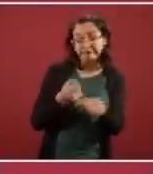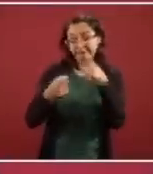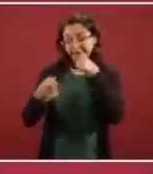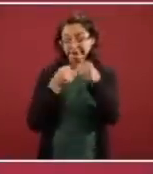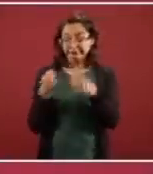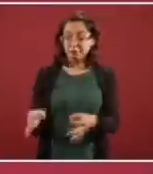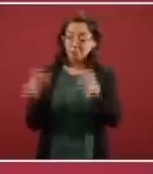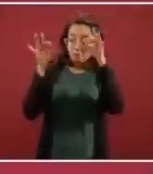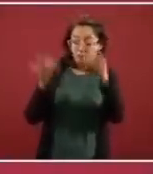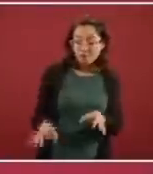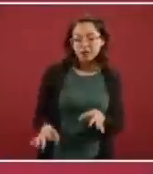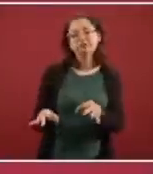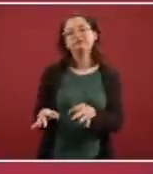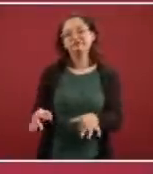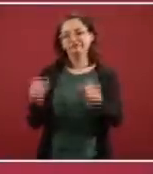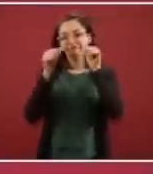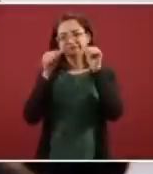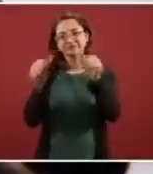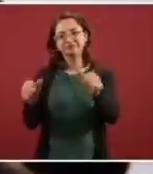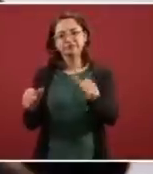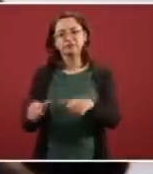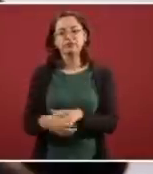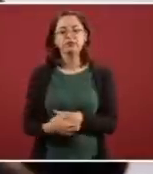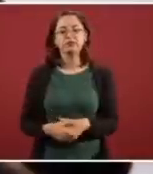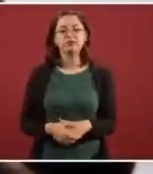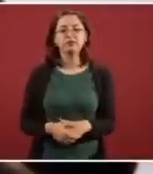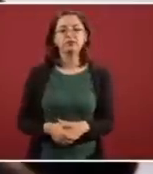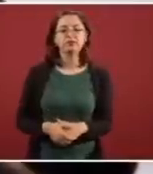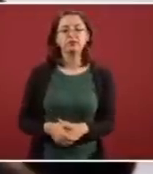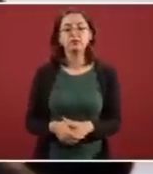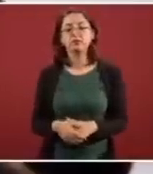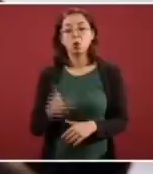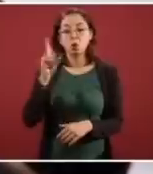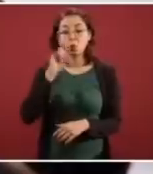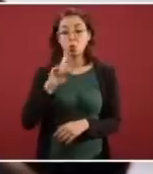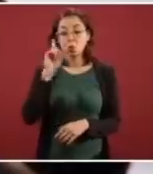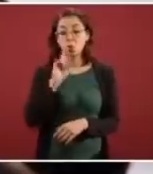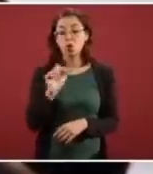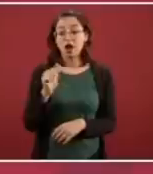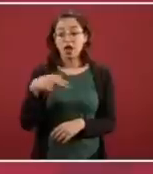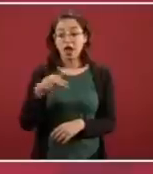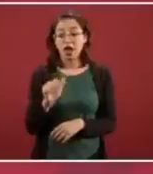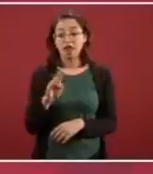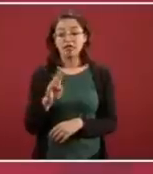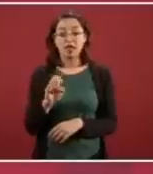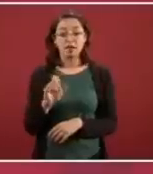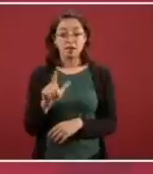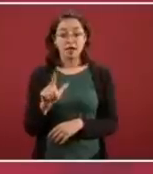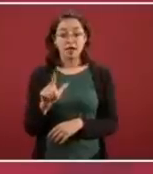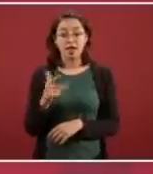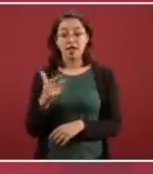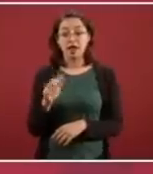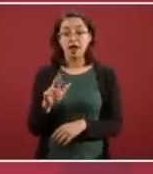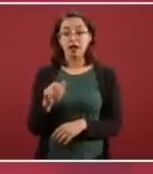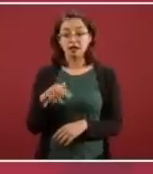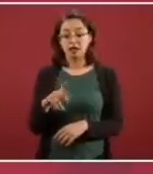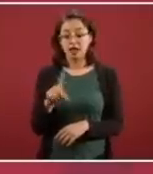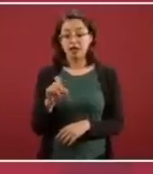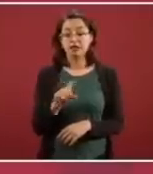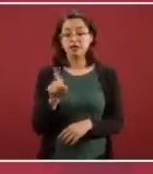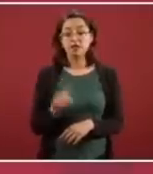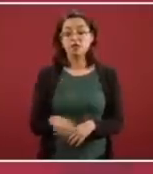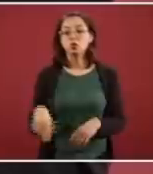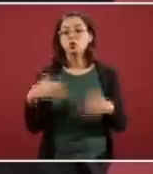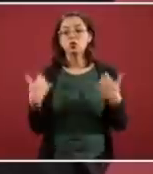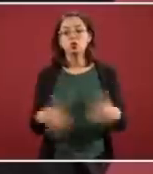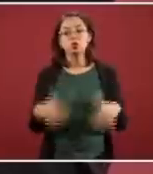periodísticas. Esta periodista Anabel Hernández ha hecho trabajos